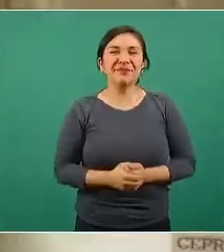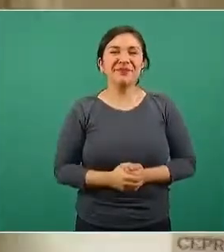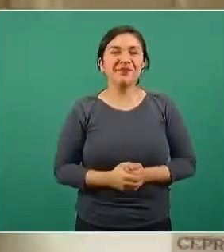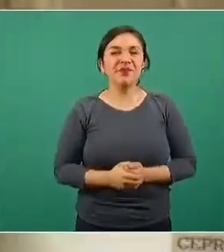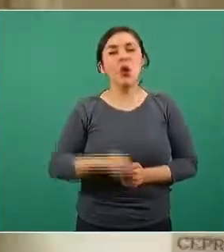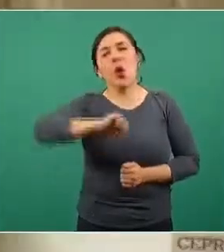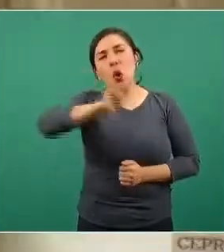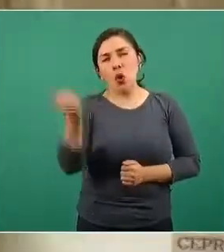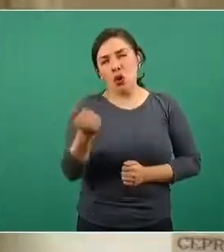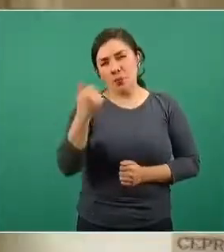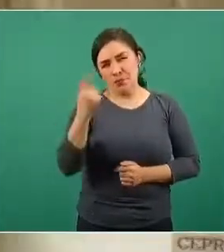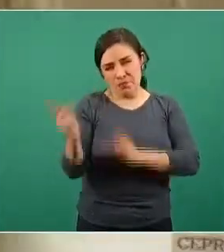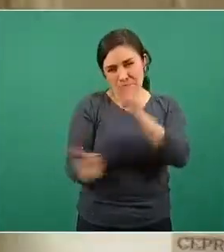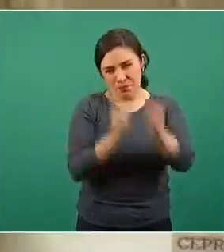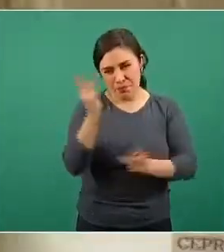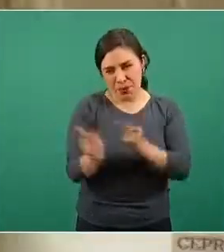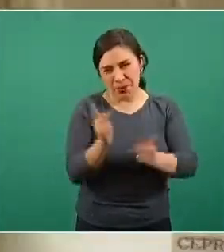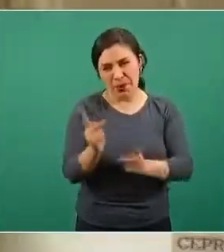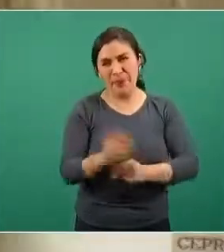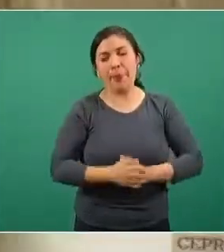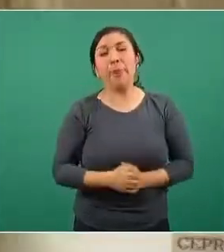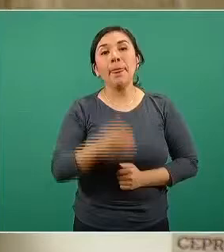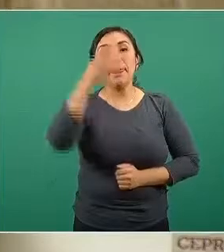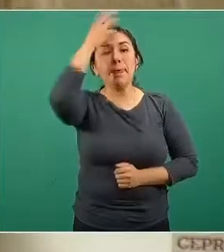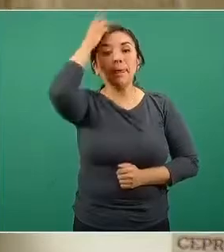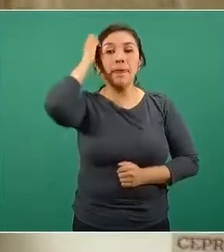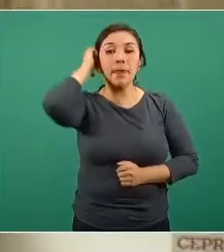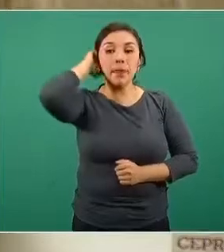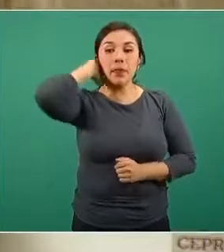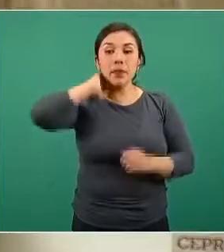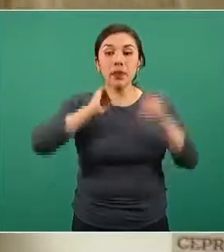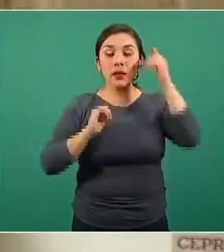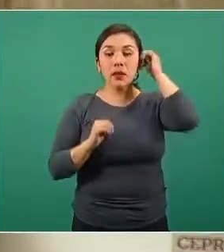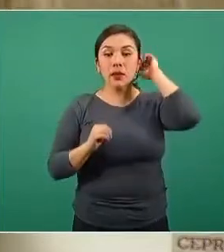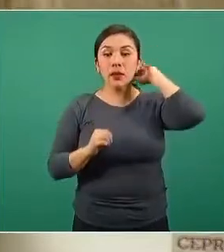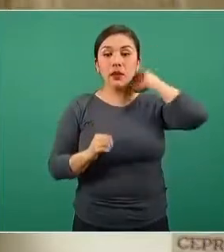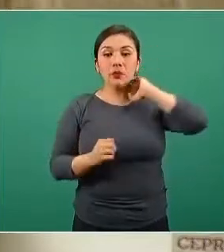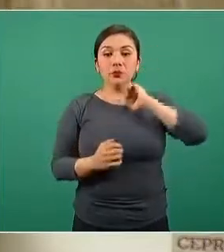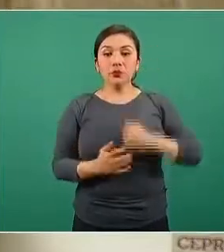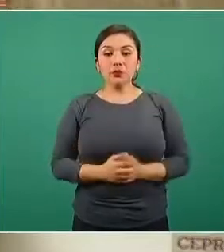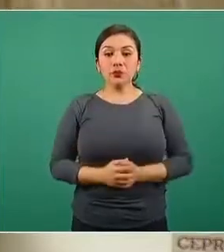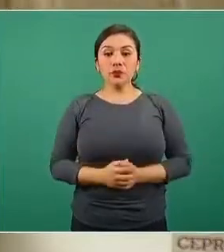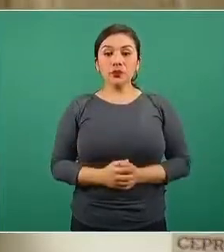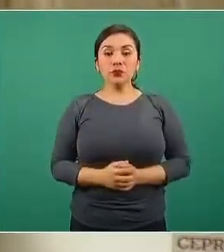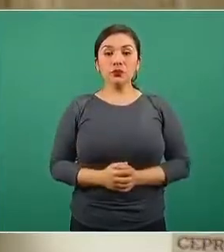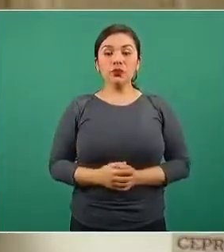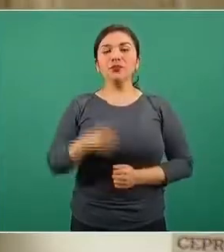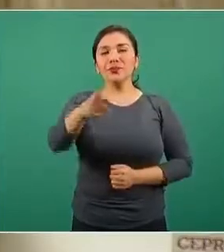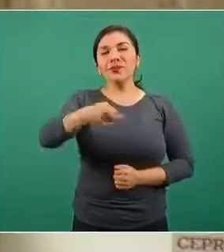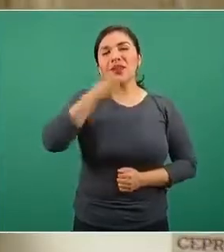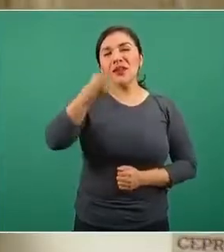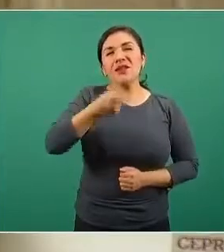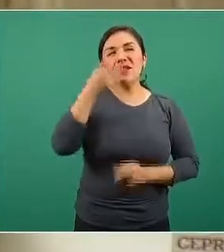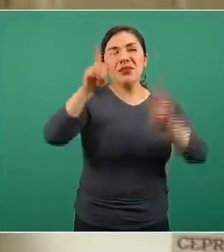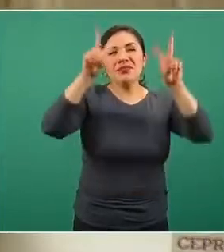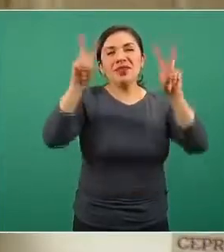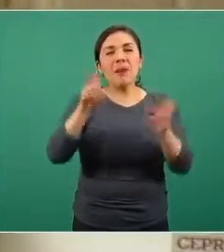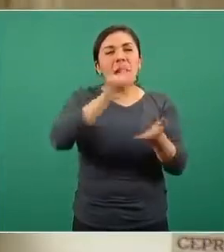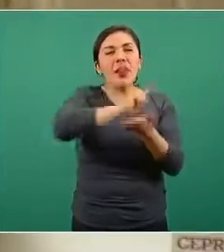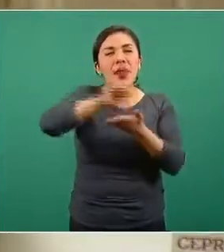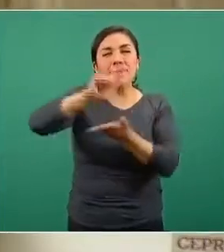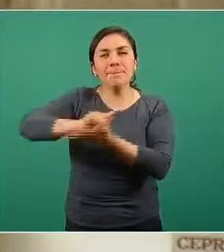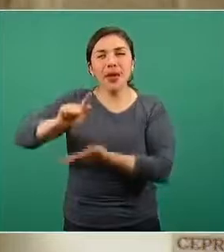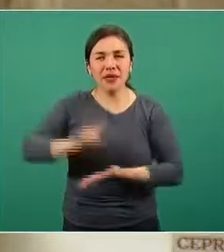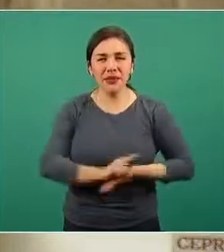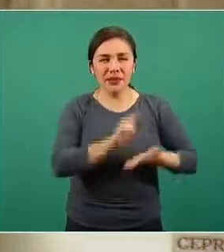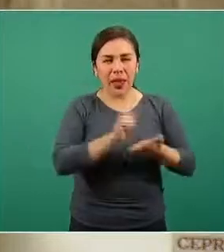más preguntas, pero dejamos más adelante participar. Respecto a la limpieza e